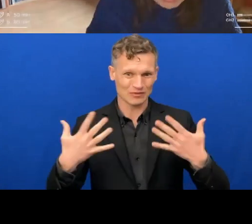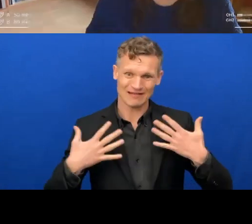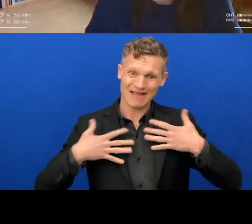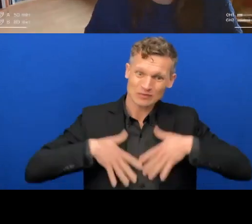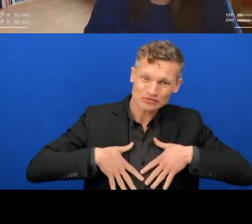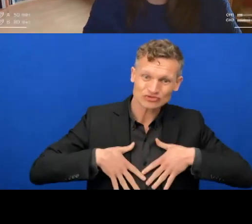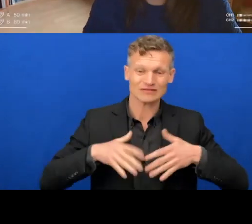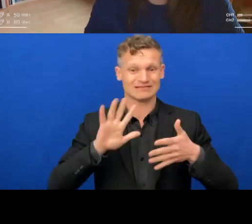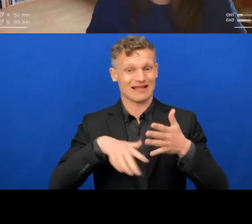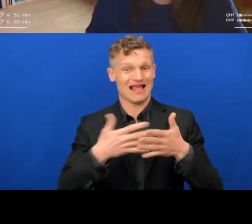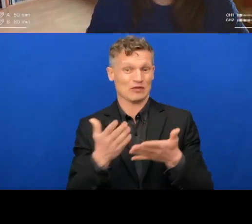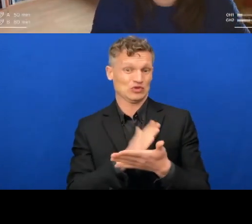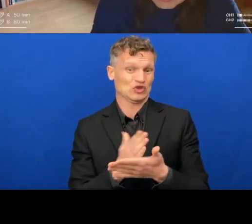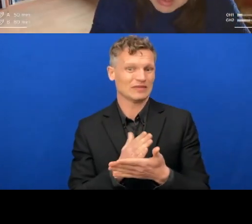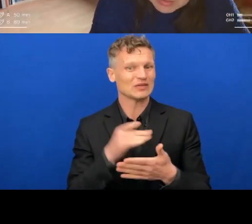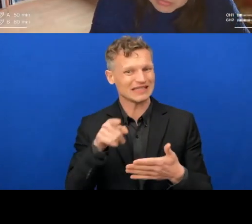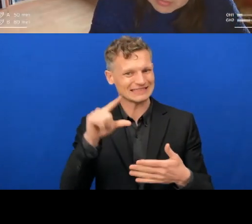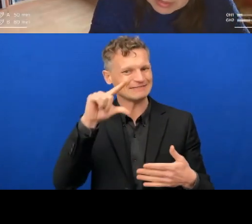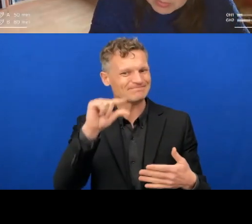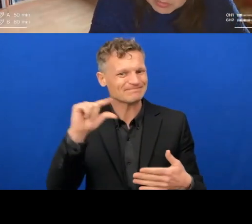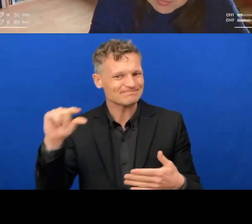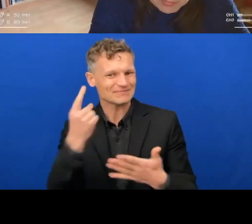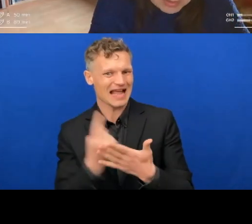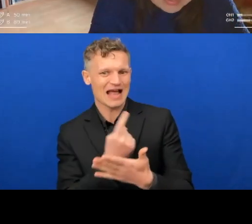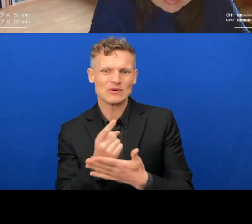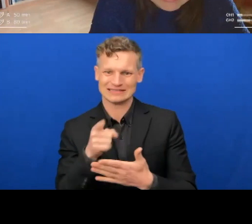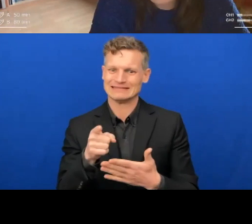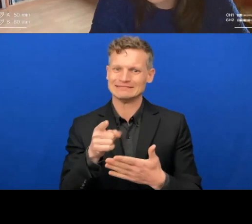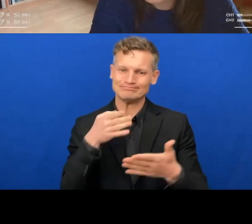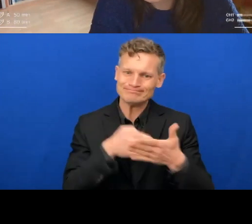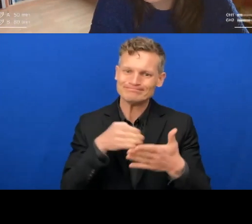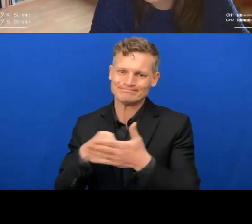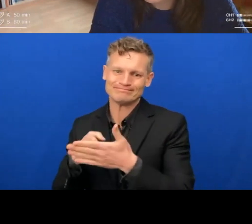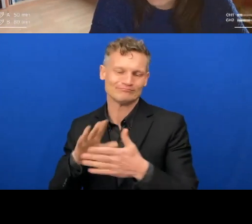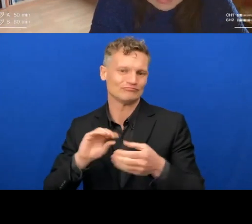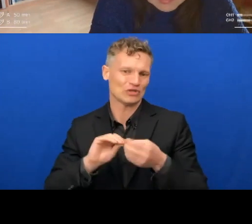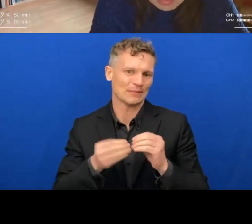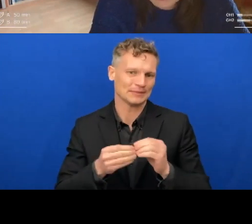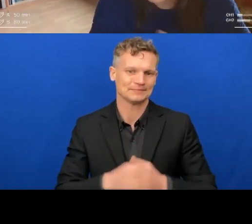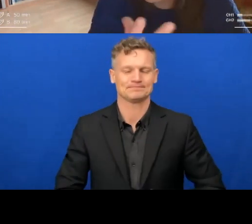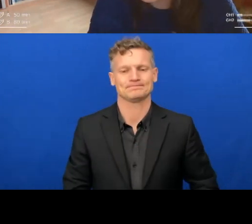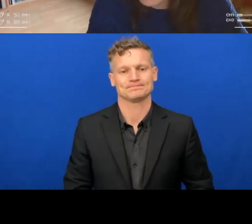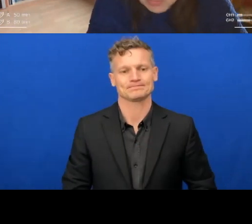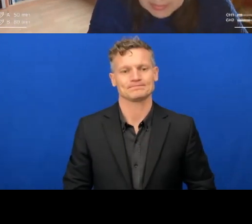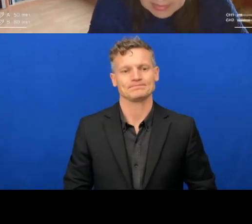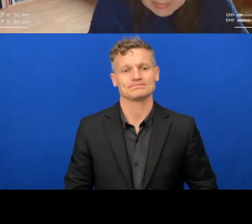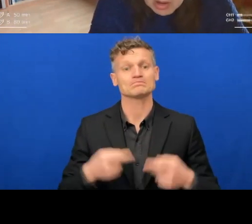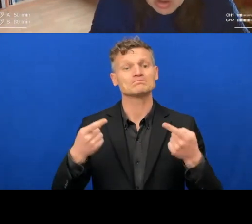todo lengua de signos. Otro tema que confrontamos es que en los